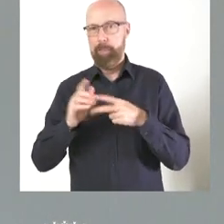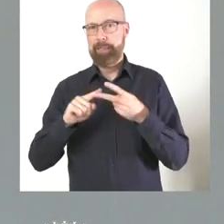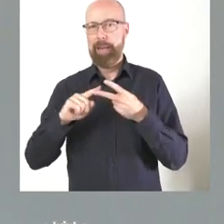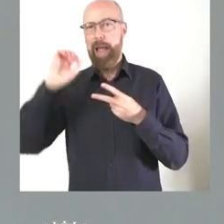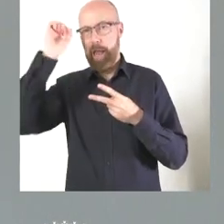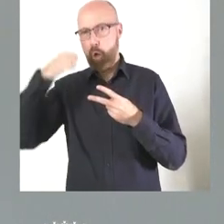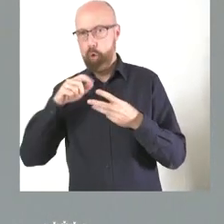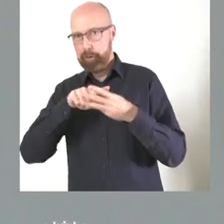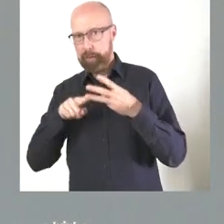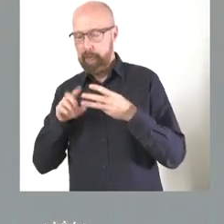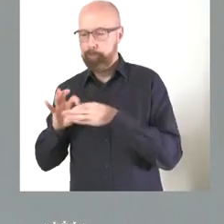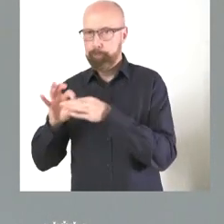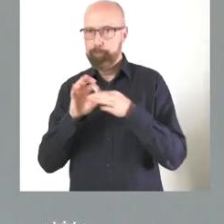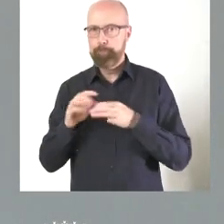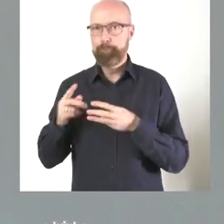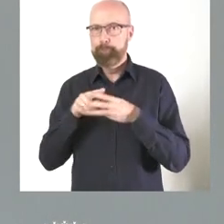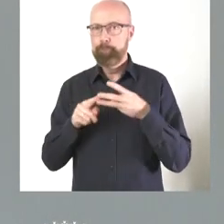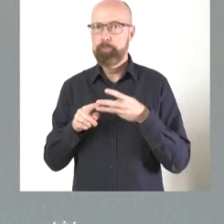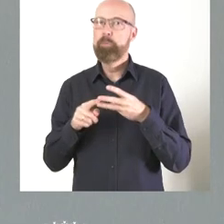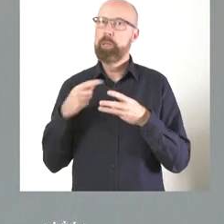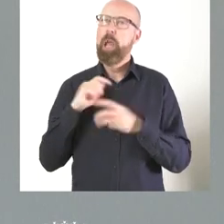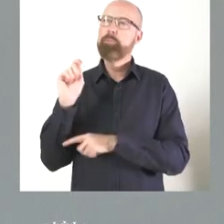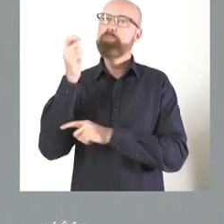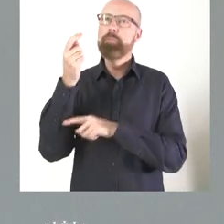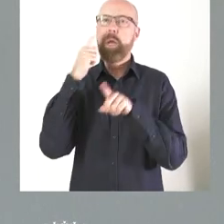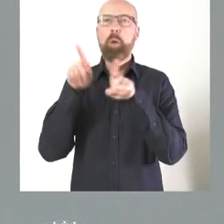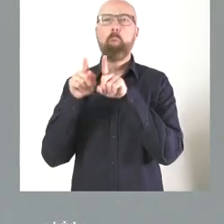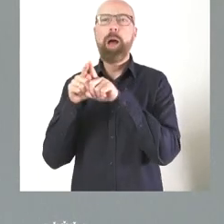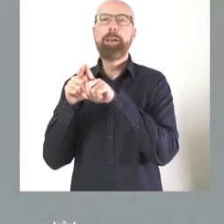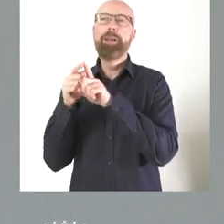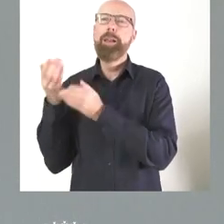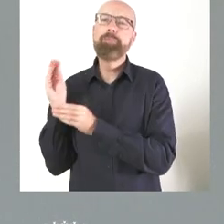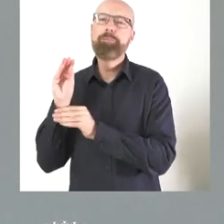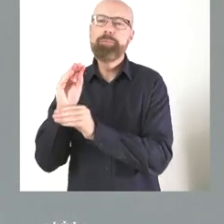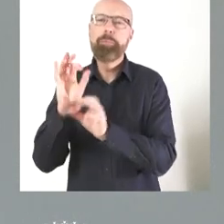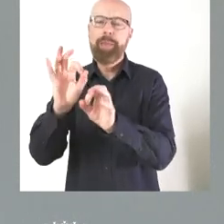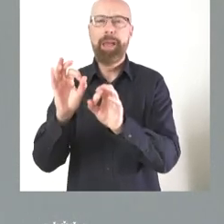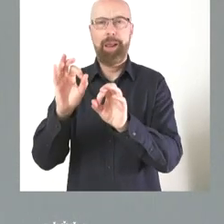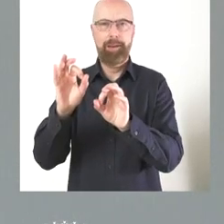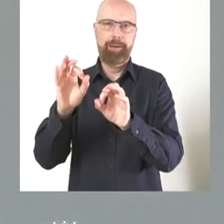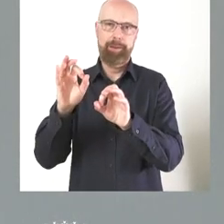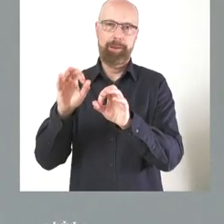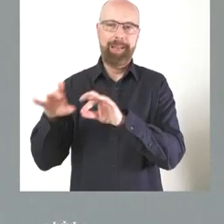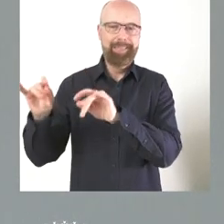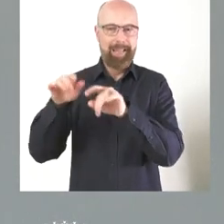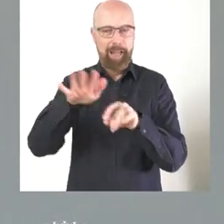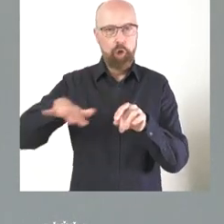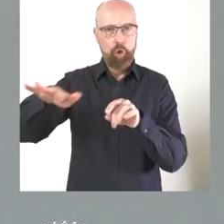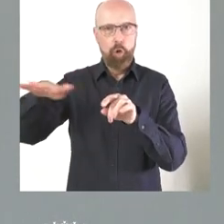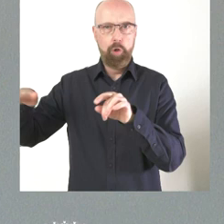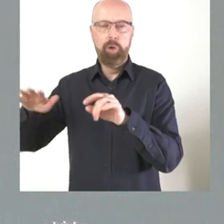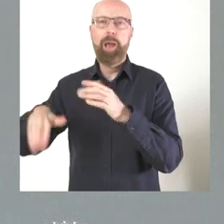fue la posibilidad de que se otorgaran ayudas a empresas en esos tres territorios en esas tres provincias hasta el 20% de los costes